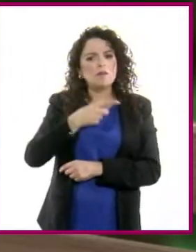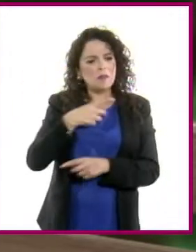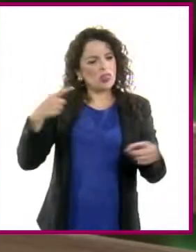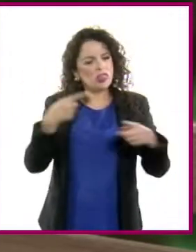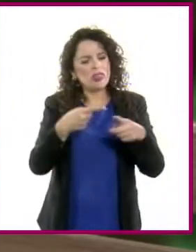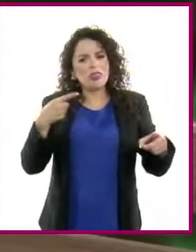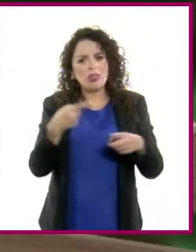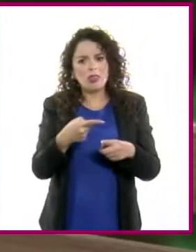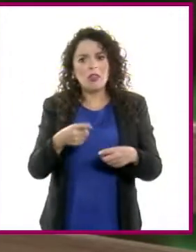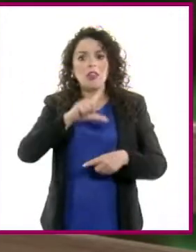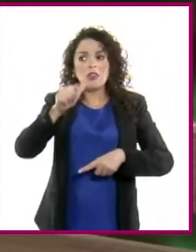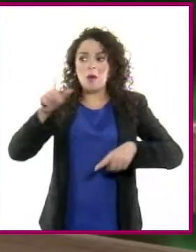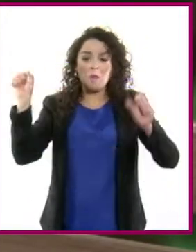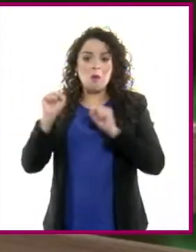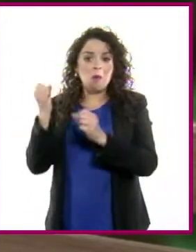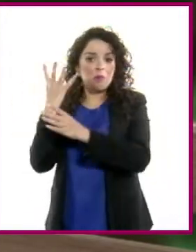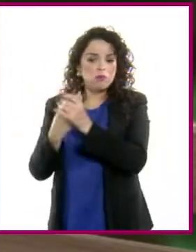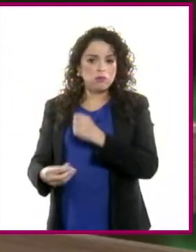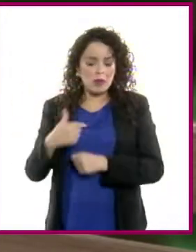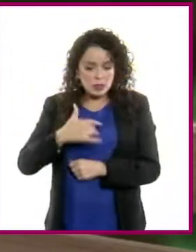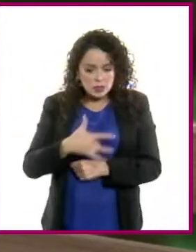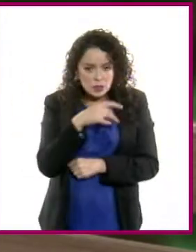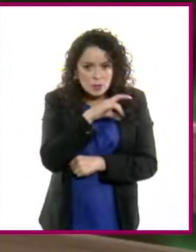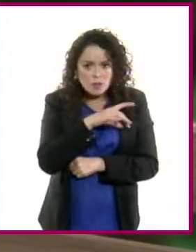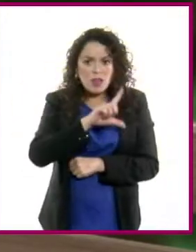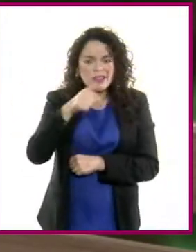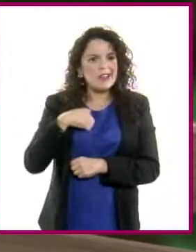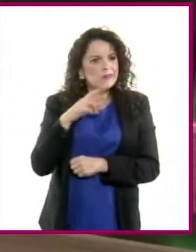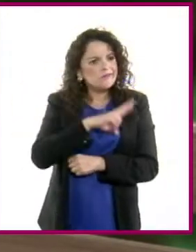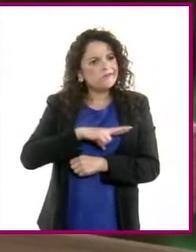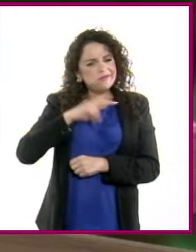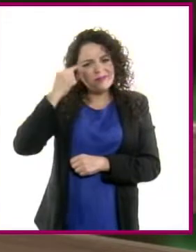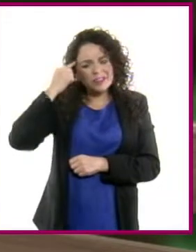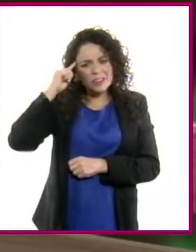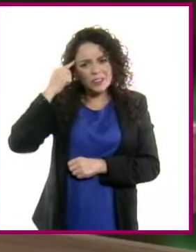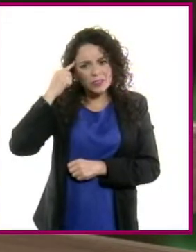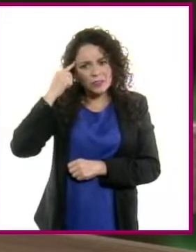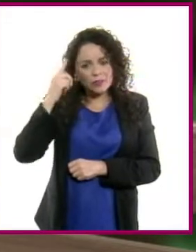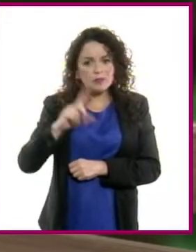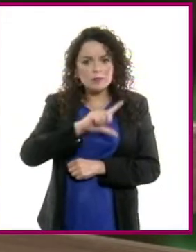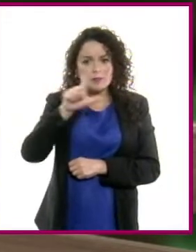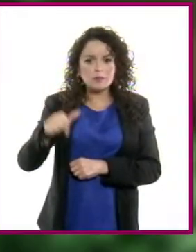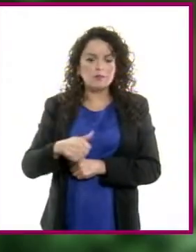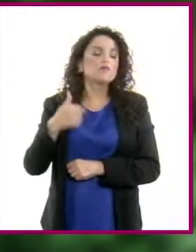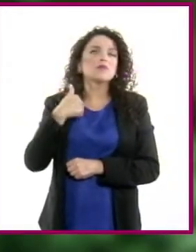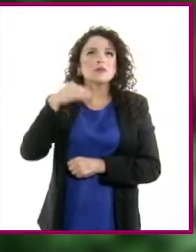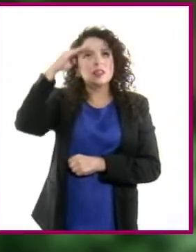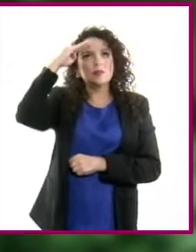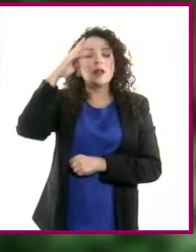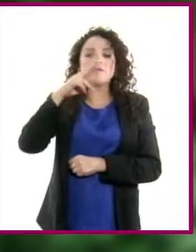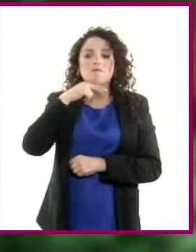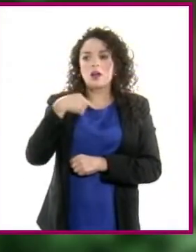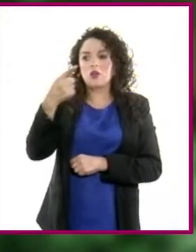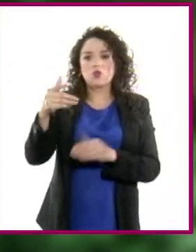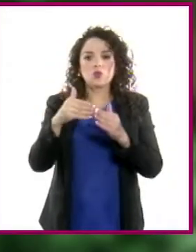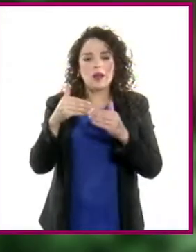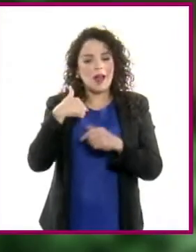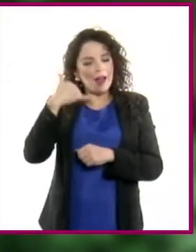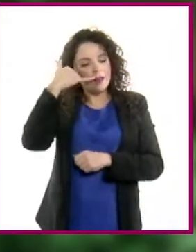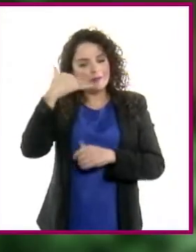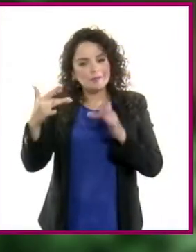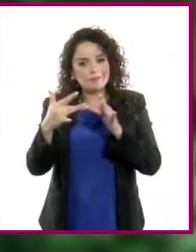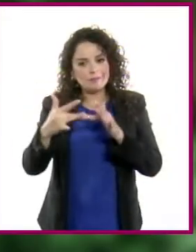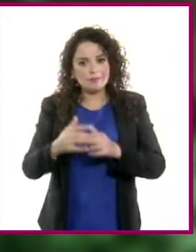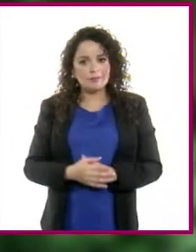correr. Me dio mucho miedo y luego coraje y en cuanto pude marqué a tu casa. Está bien, qué bueno que lo